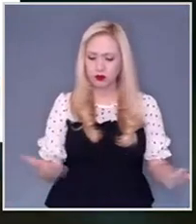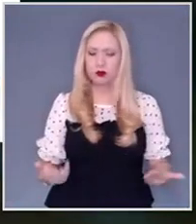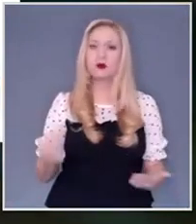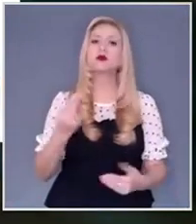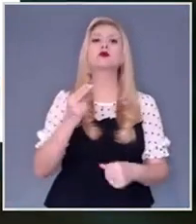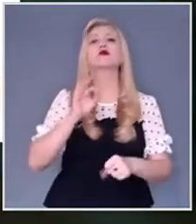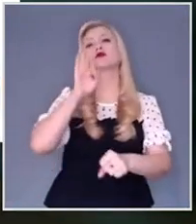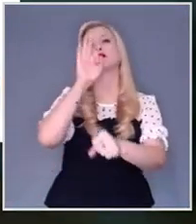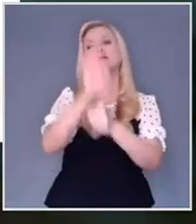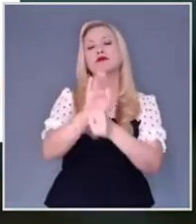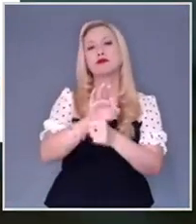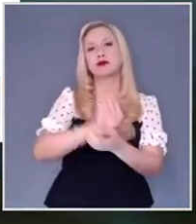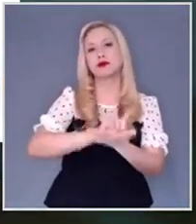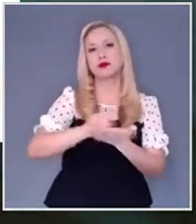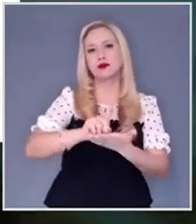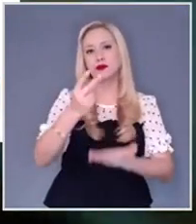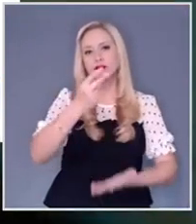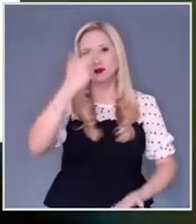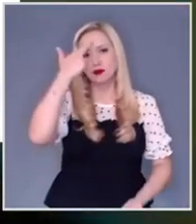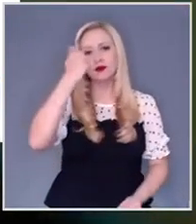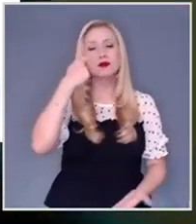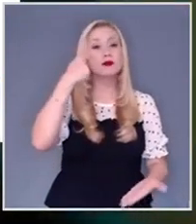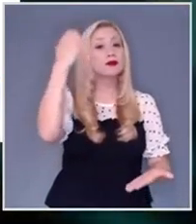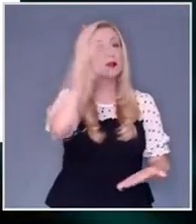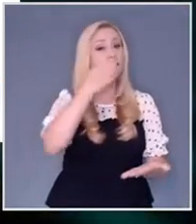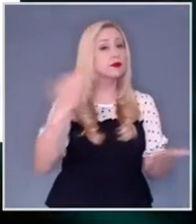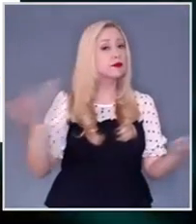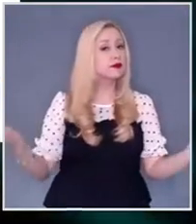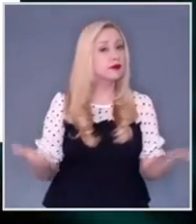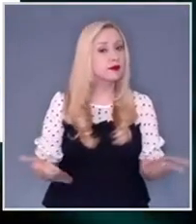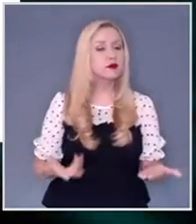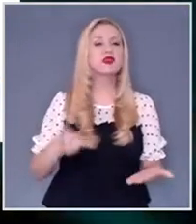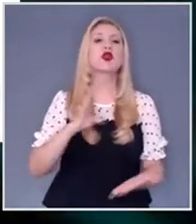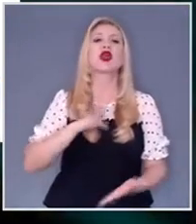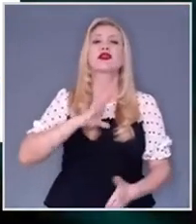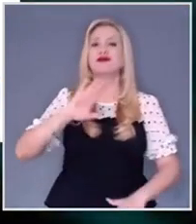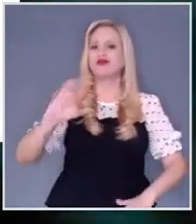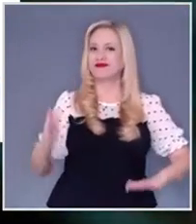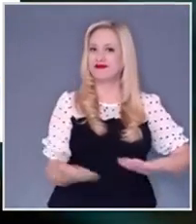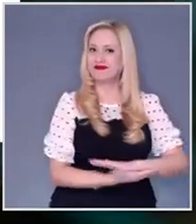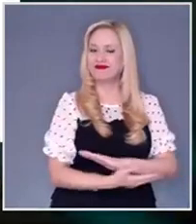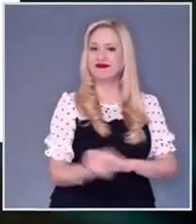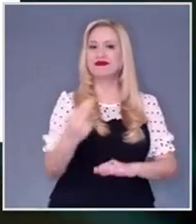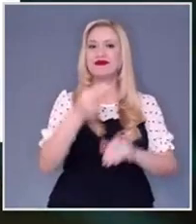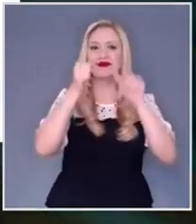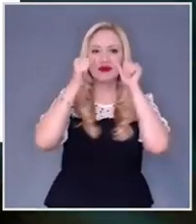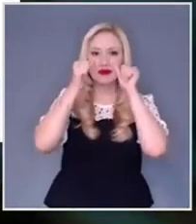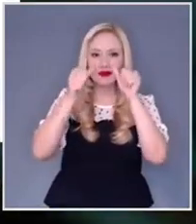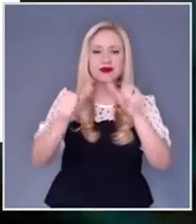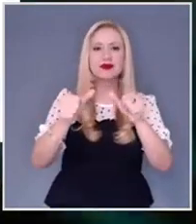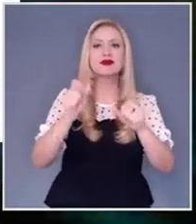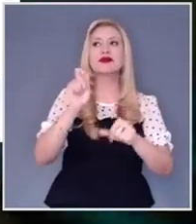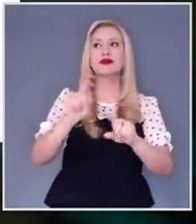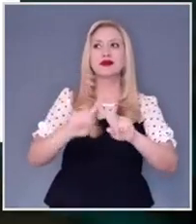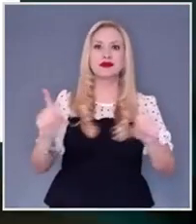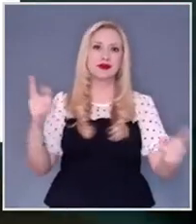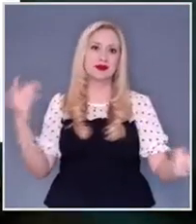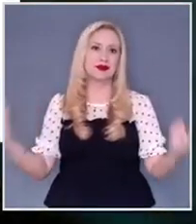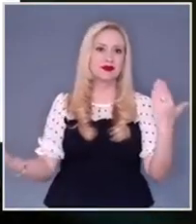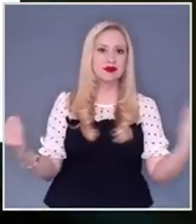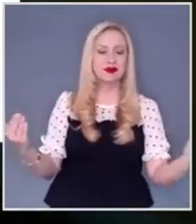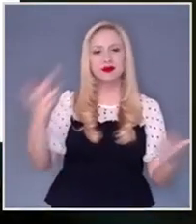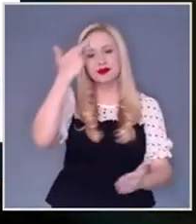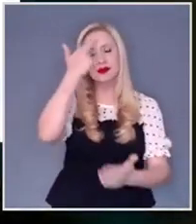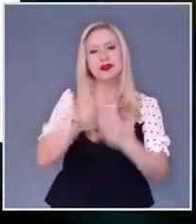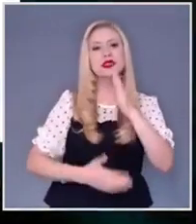materia hay aún pendientes como la internalización de los enfoques de atención diferenciados de la violencia de género en